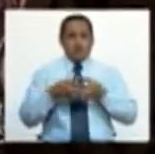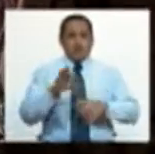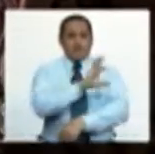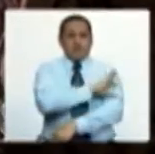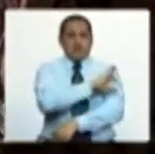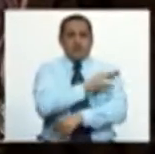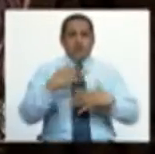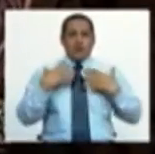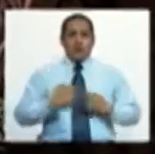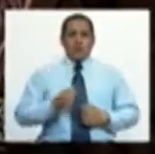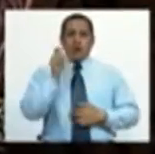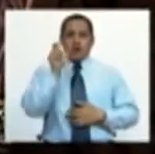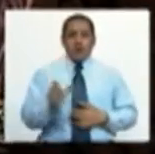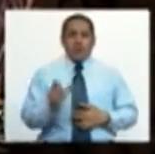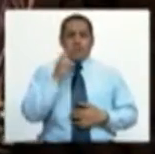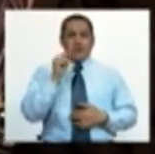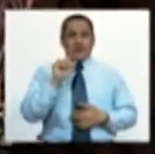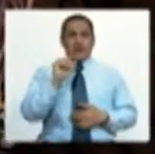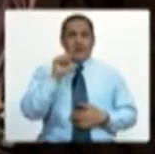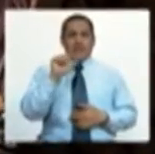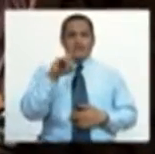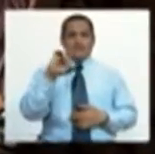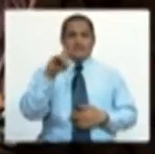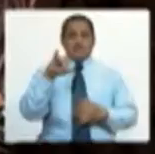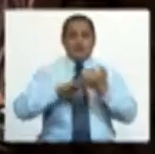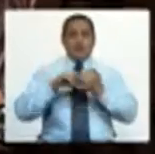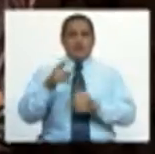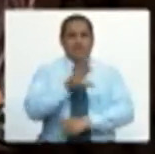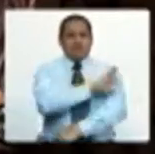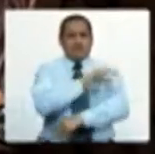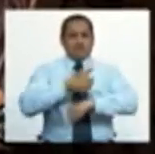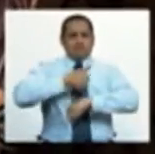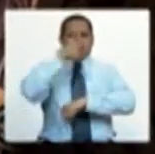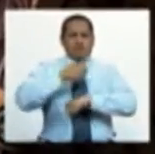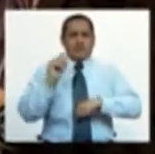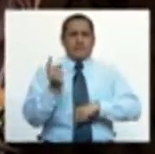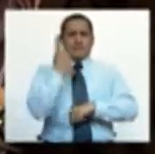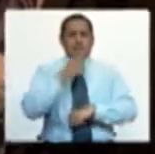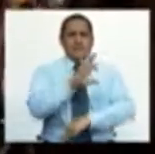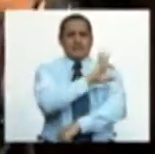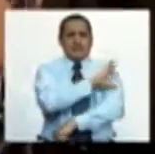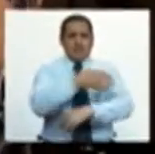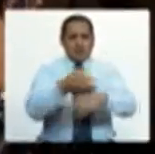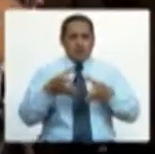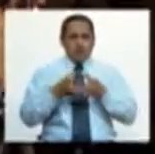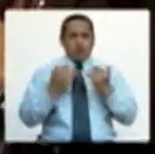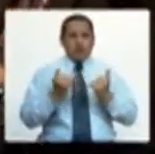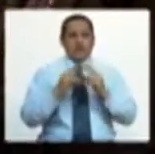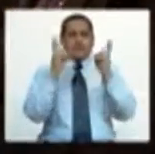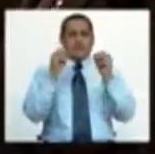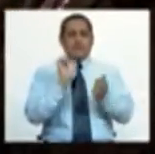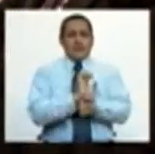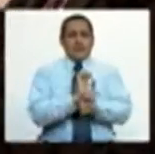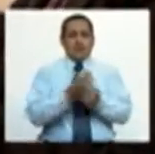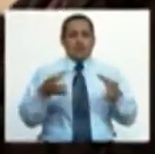ello con el doctor Alcides Chinchay Castillo. Él es fiscal supremo adjunto de la primera Fiscalía Suprema Transitoria en lo